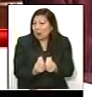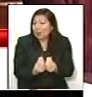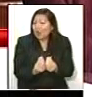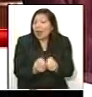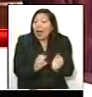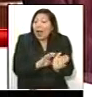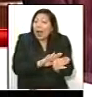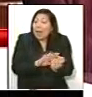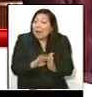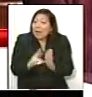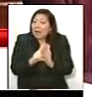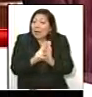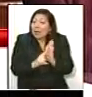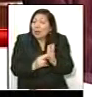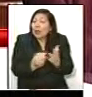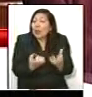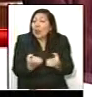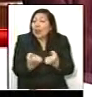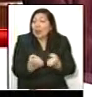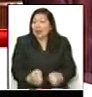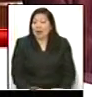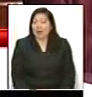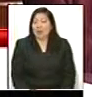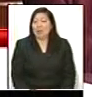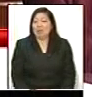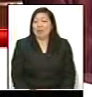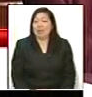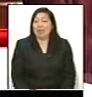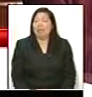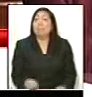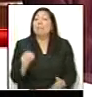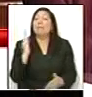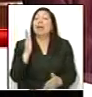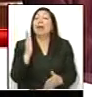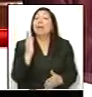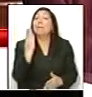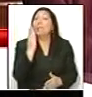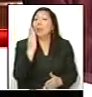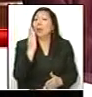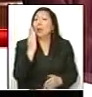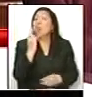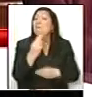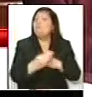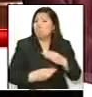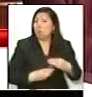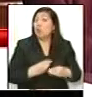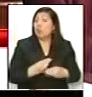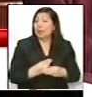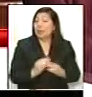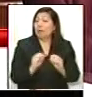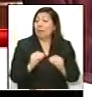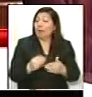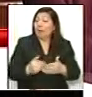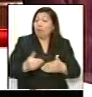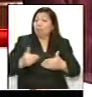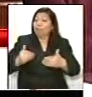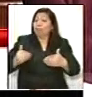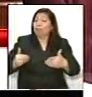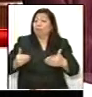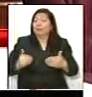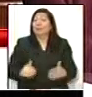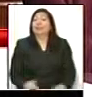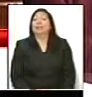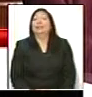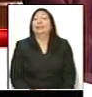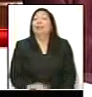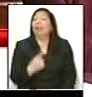excepto el régimen económico, que fue impuesto por el Banco Mundial, que después el Banco Mundial ha dado marcha atrás y